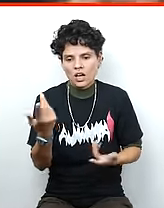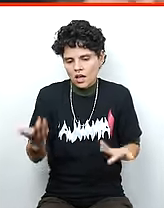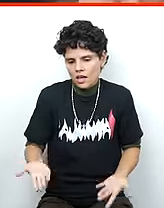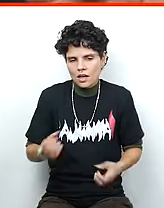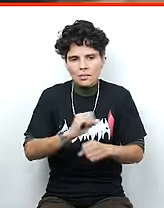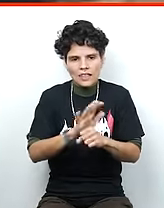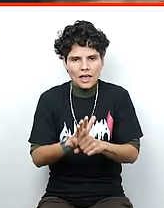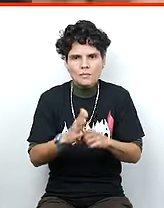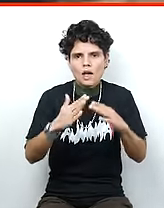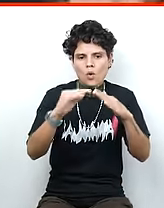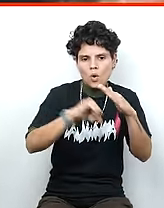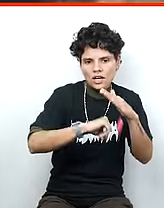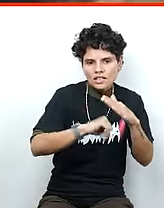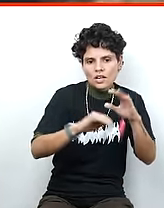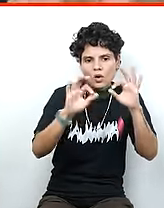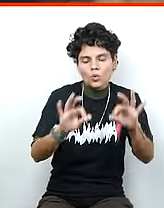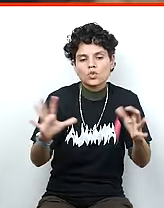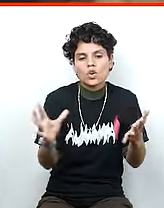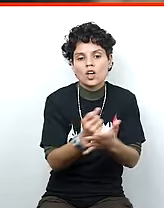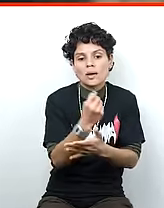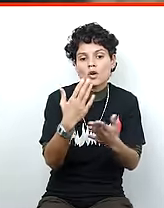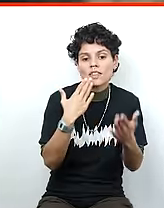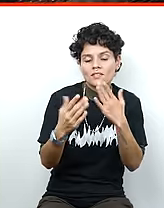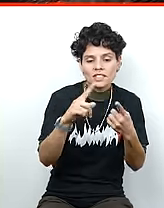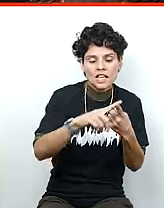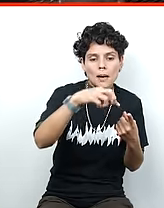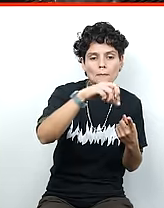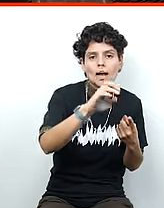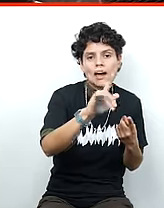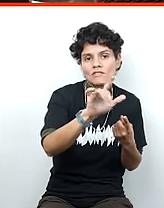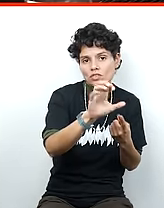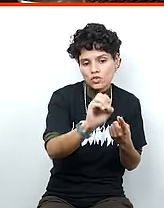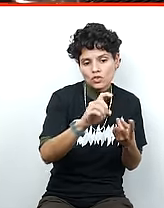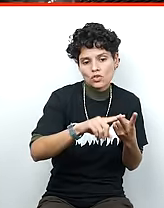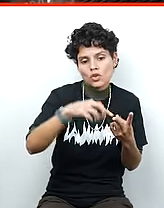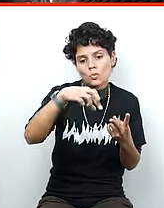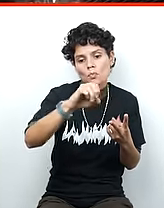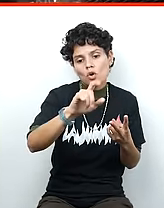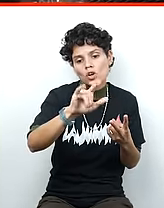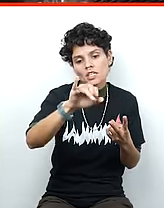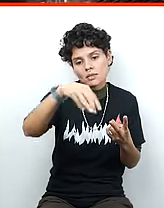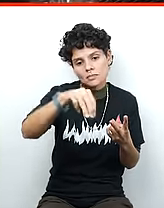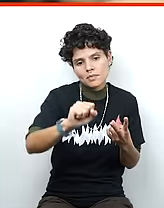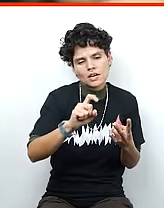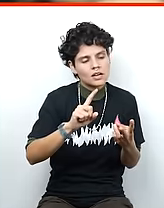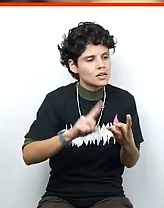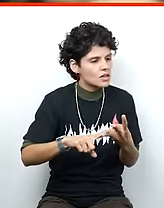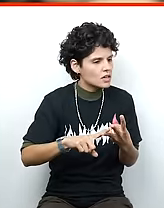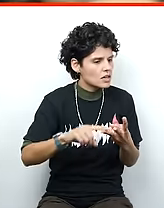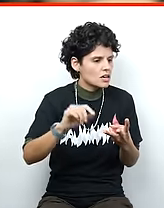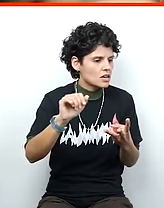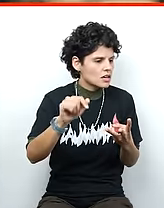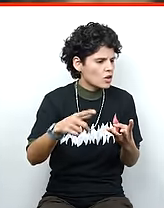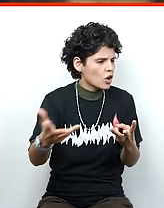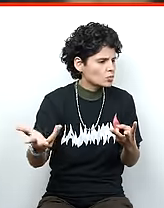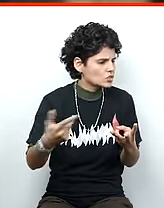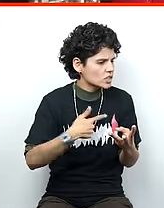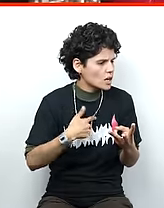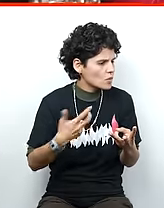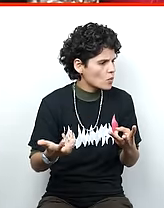pandemia acá, pues. Cuarentena y todo, y nos sale la entrevista con Pablo, con Polima, con. ¿Cómo se llama este buen